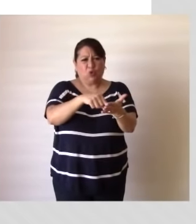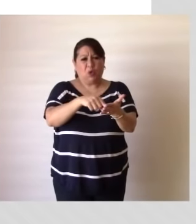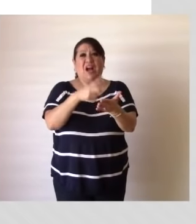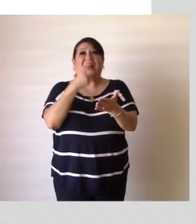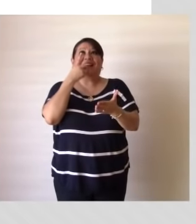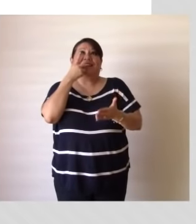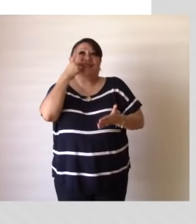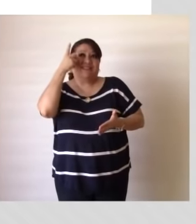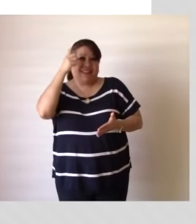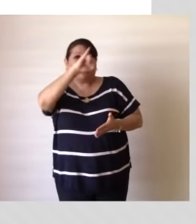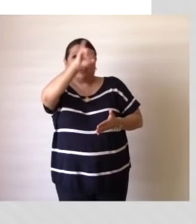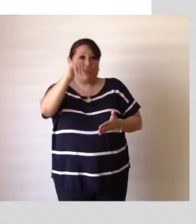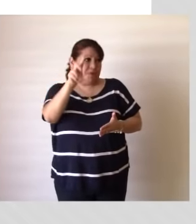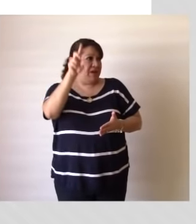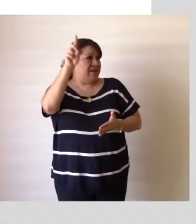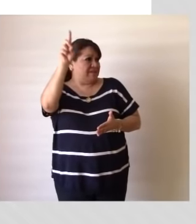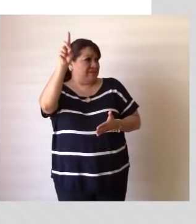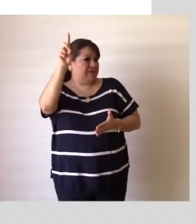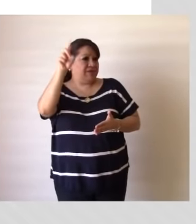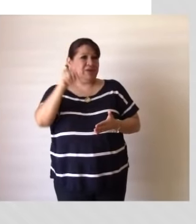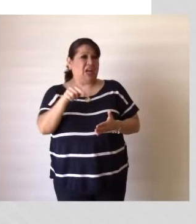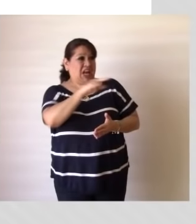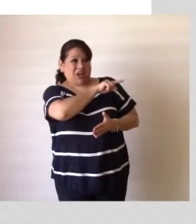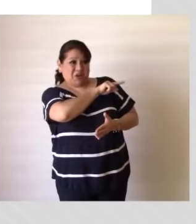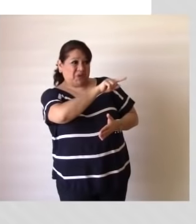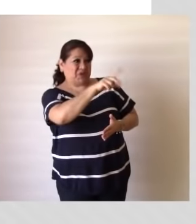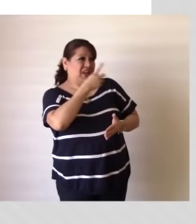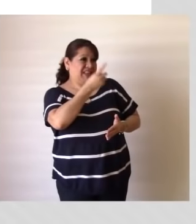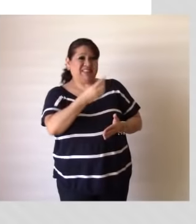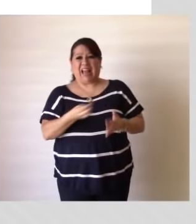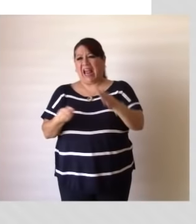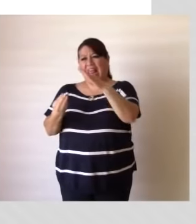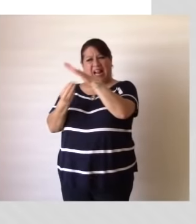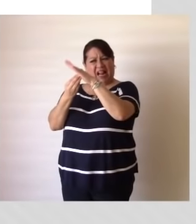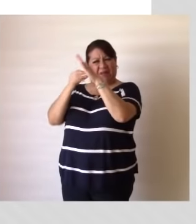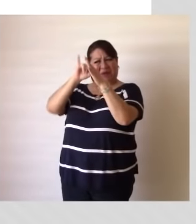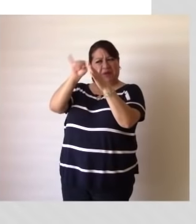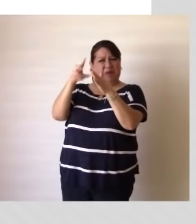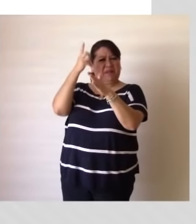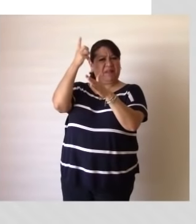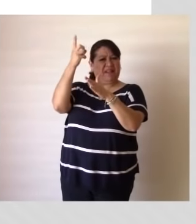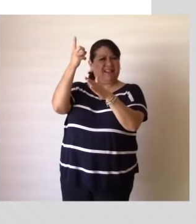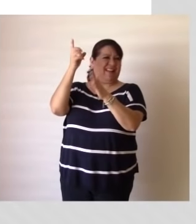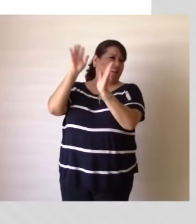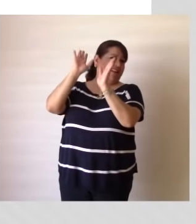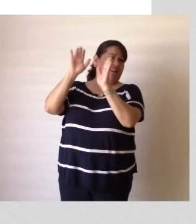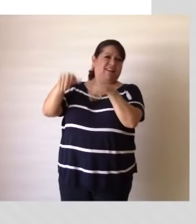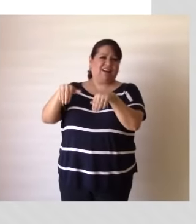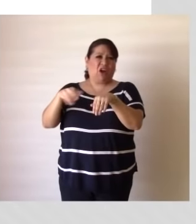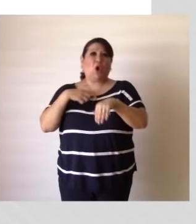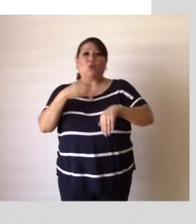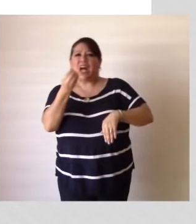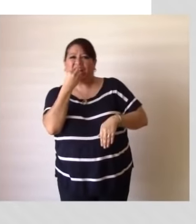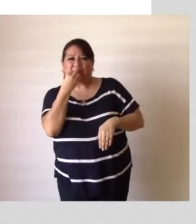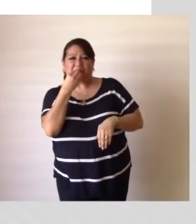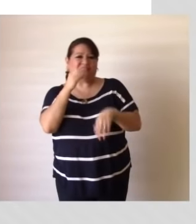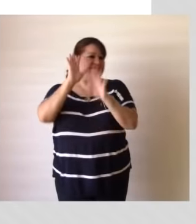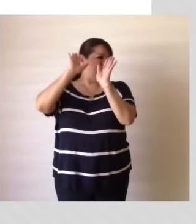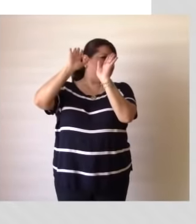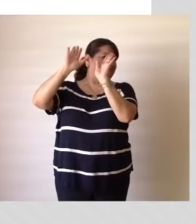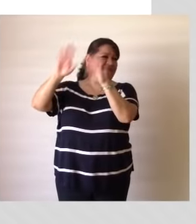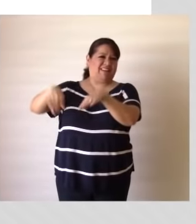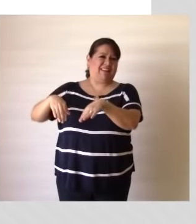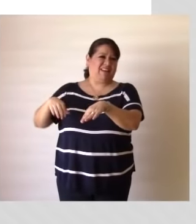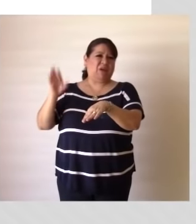habéis profanado cuando decís inmundo es la mesa de jehová y cuando decís que su alimento es despreciable